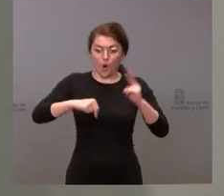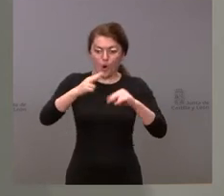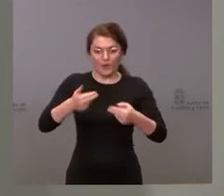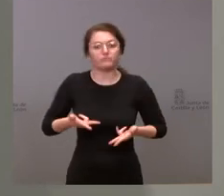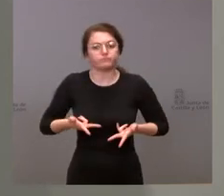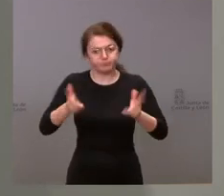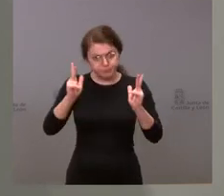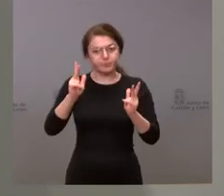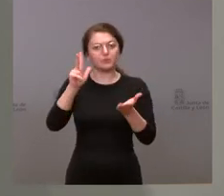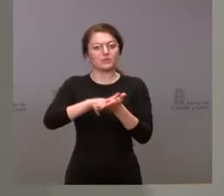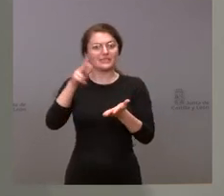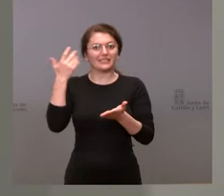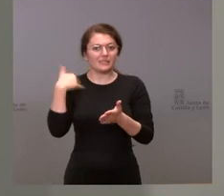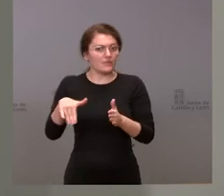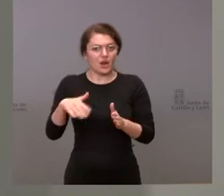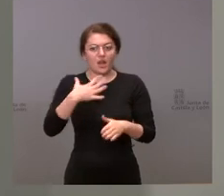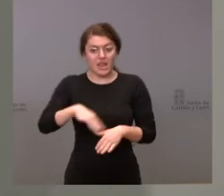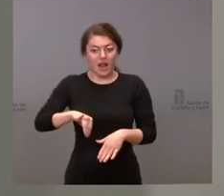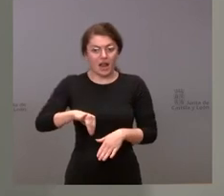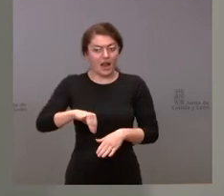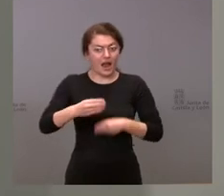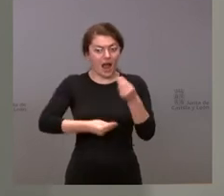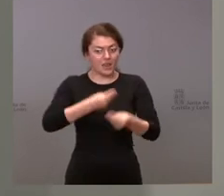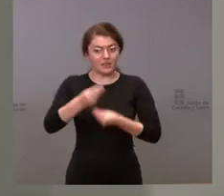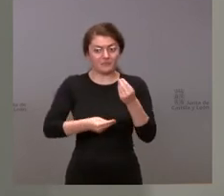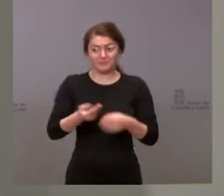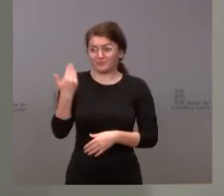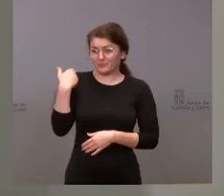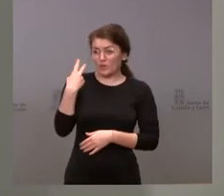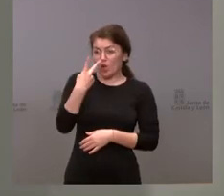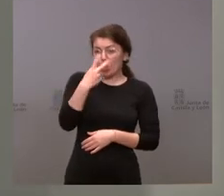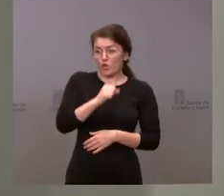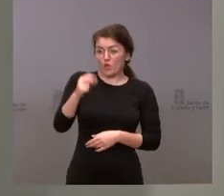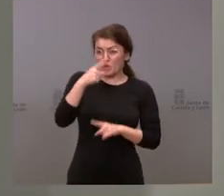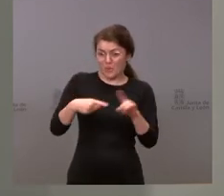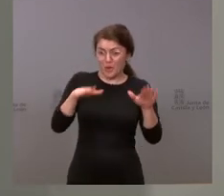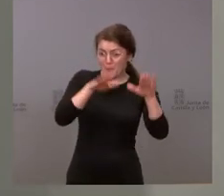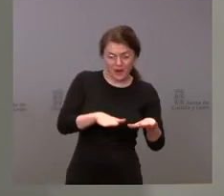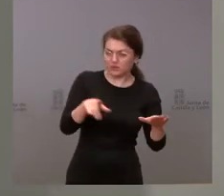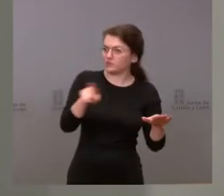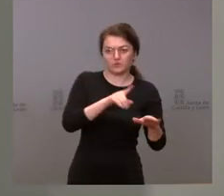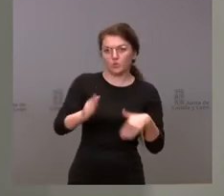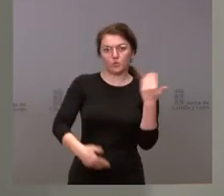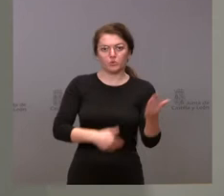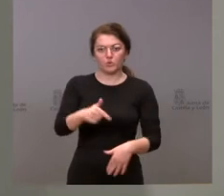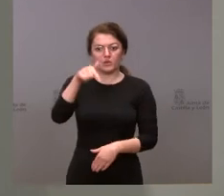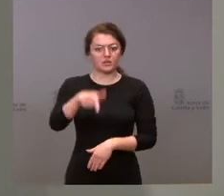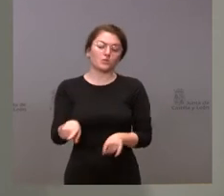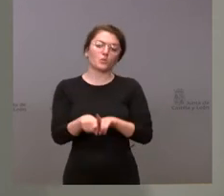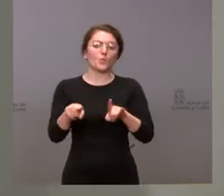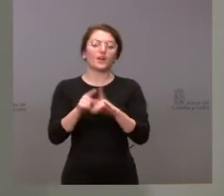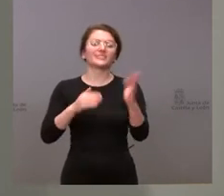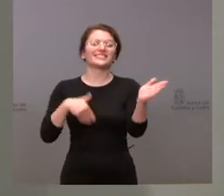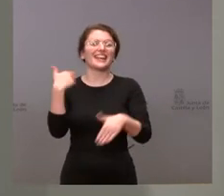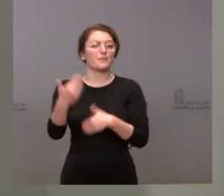en ningún momento estos dos últimos años y medio este es un punto más del trámite administrativo que lleva a